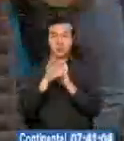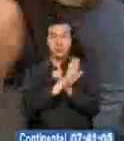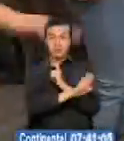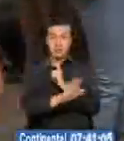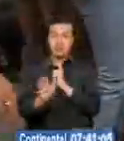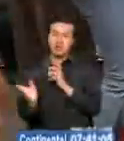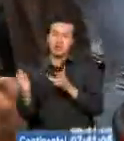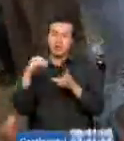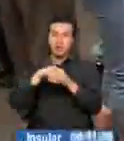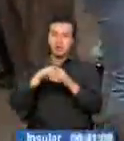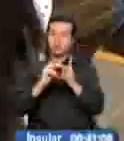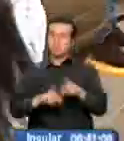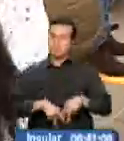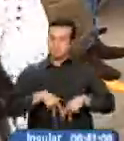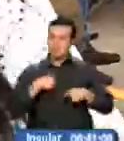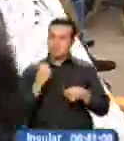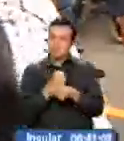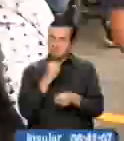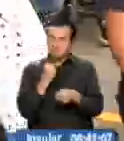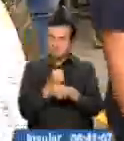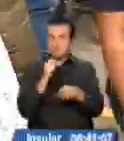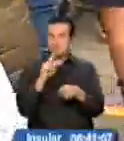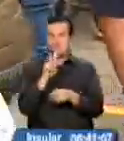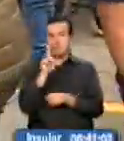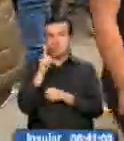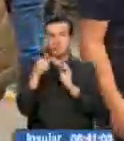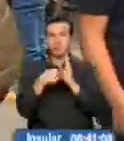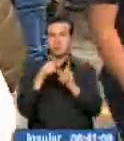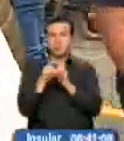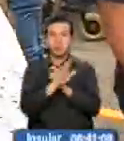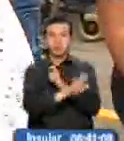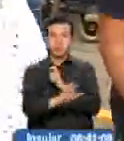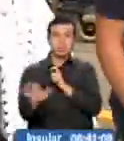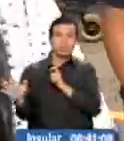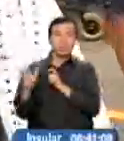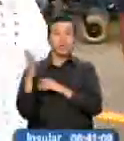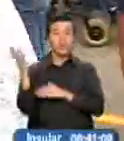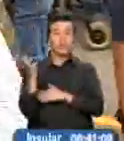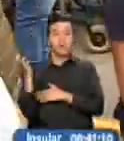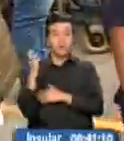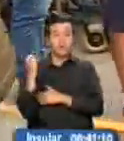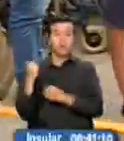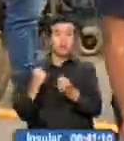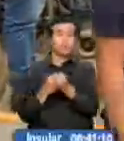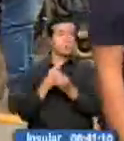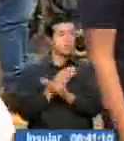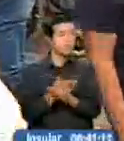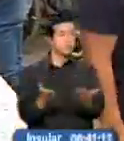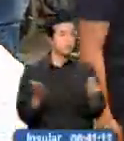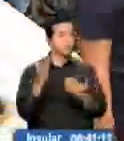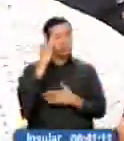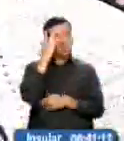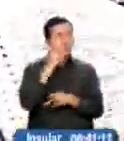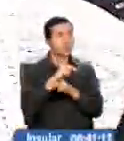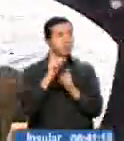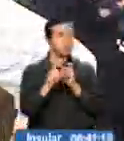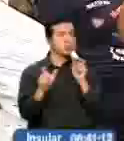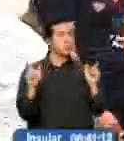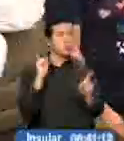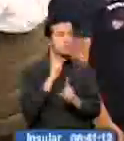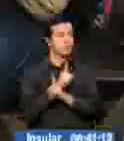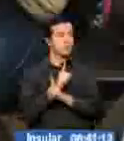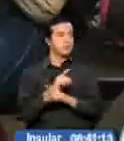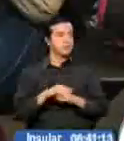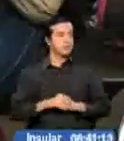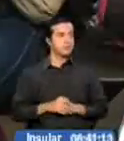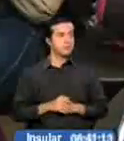están integradas a la vida laboral. Además, 21.000 familiares reciben el bono Joaquín Gallegos Lara por cuidar de personas con